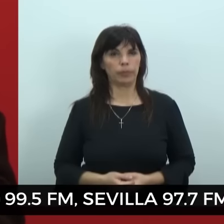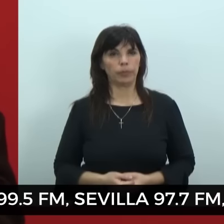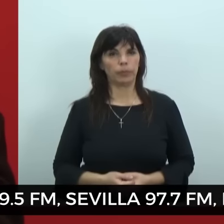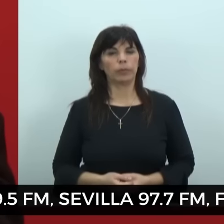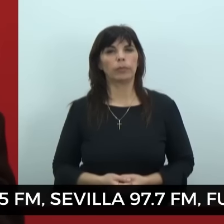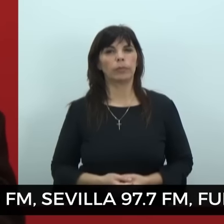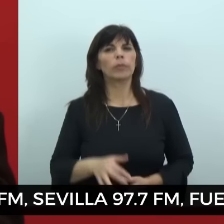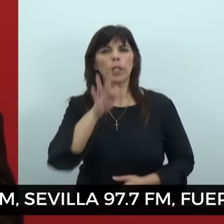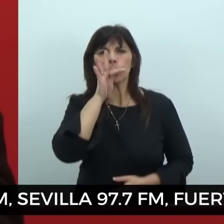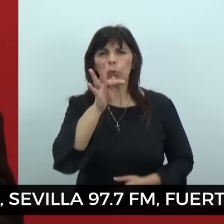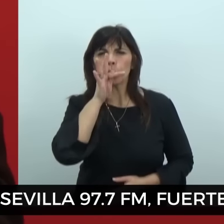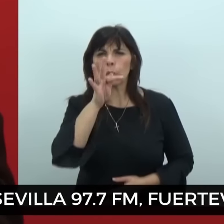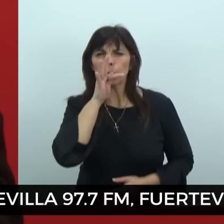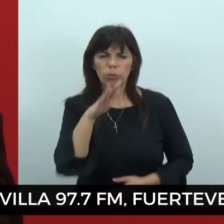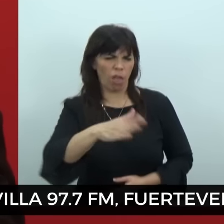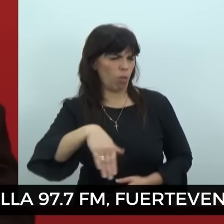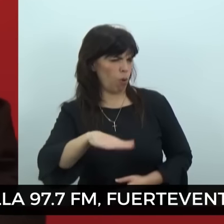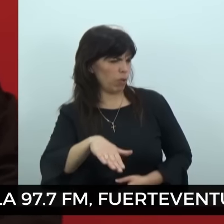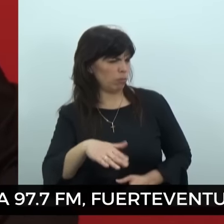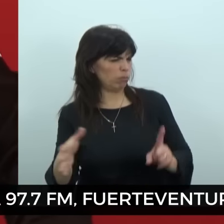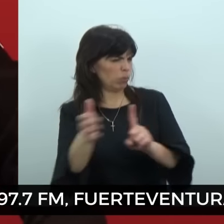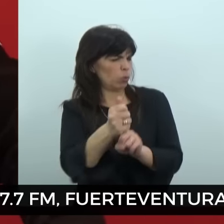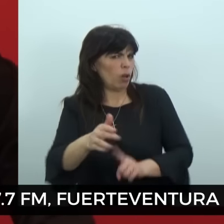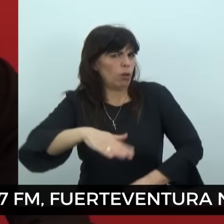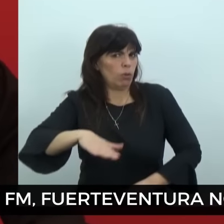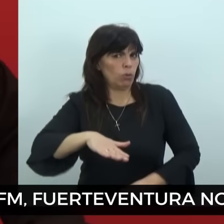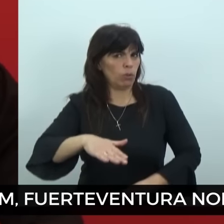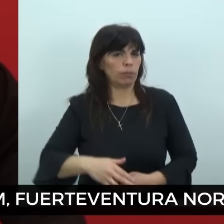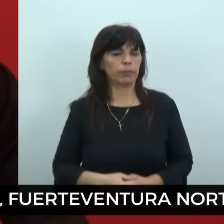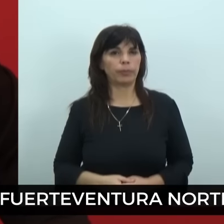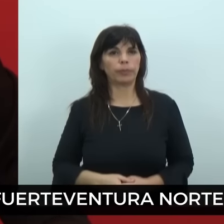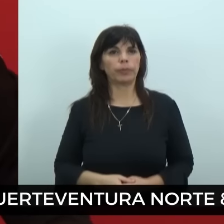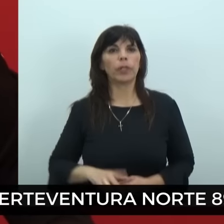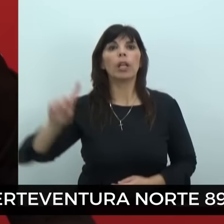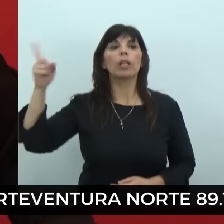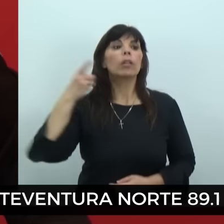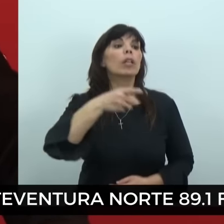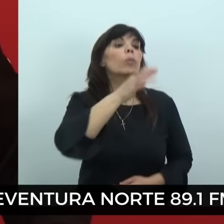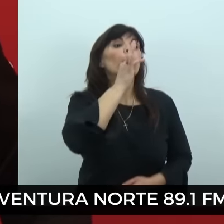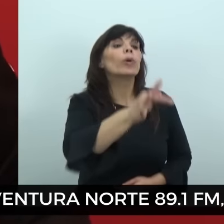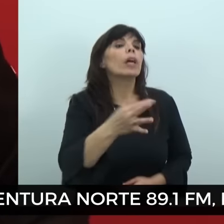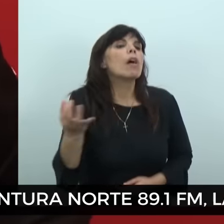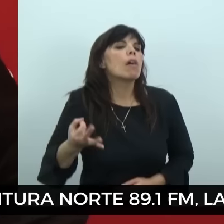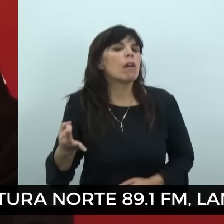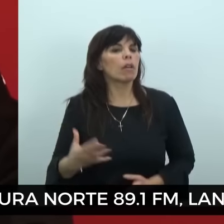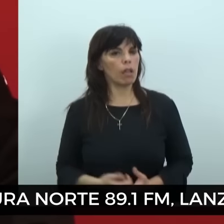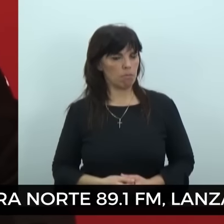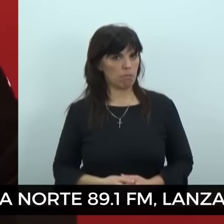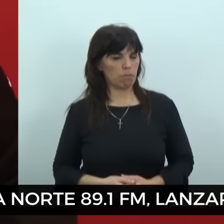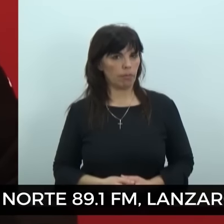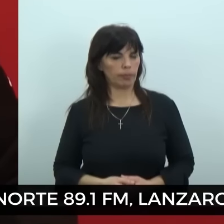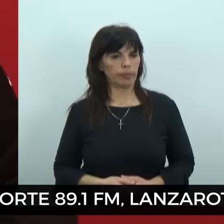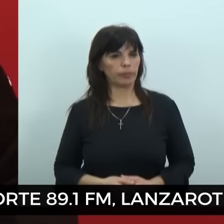¿Dónde se encuentran las promesas de Dios? ¿Dónde? ¿Qué es lo que Dios te puede prometer? Él te puede